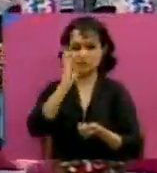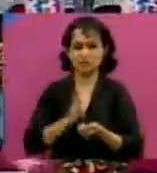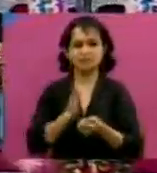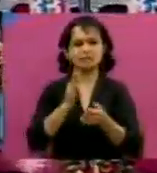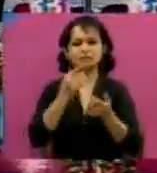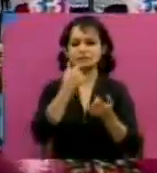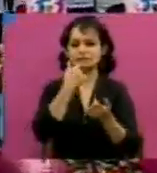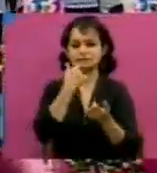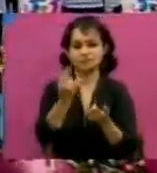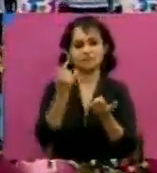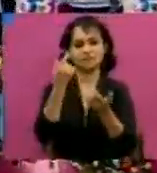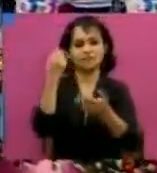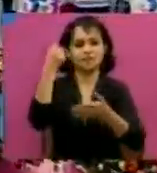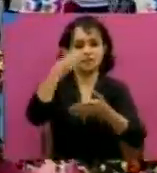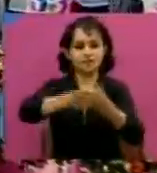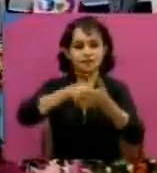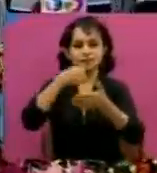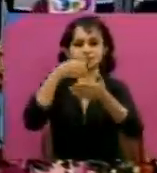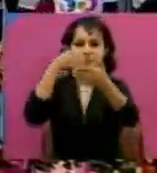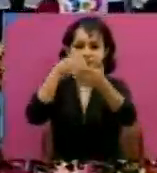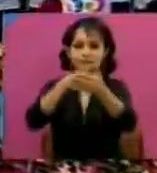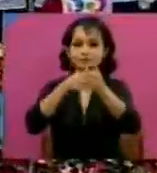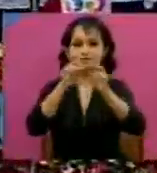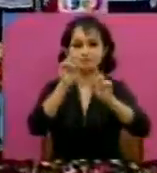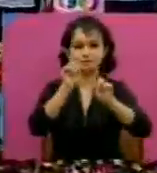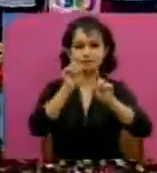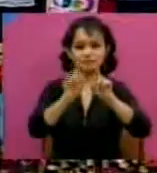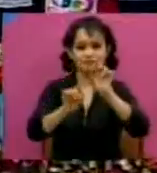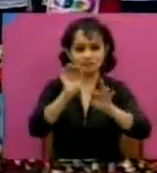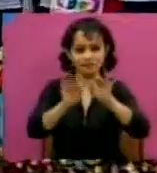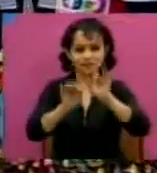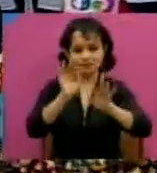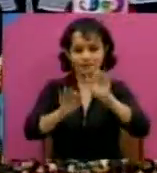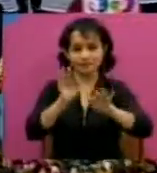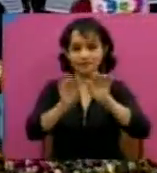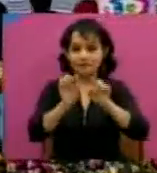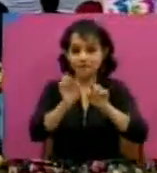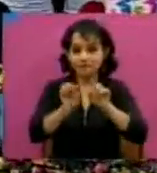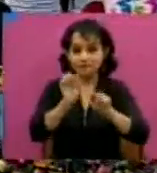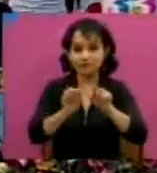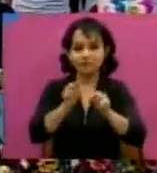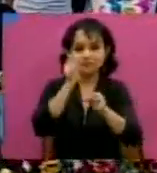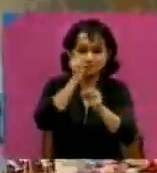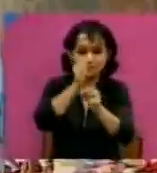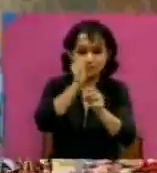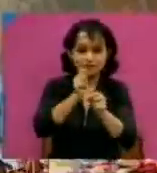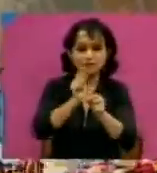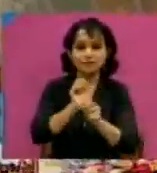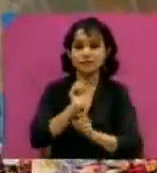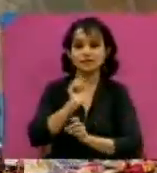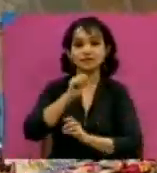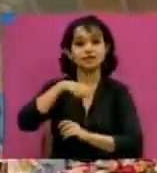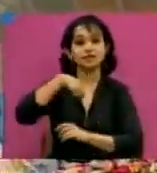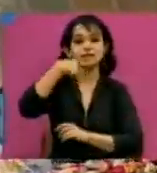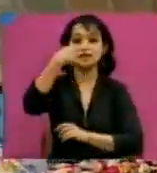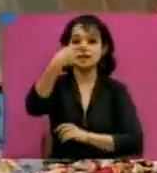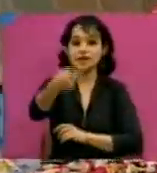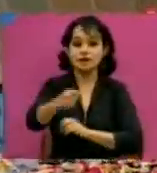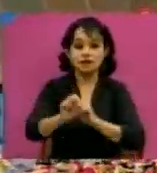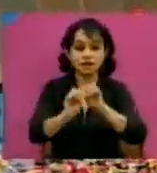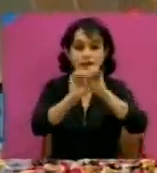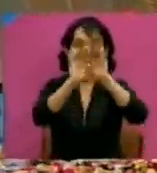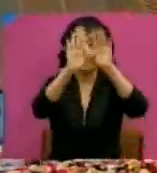sempiterno. Fuiste mecanobra, formiga, martillo, y al día siguiente de